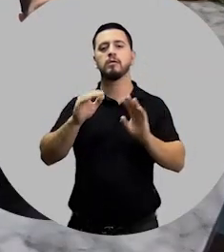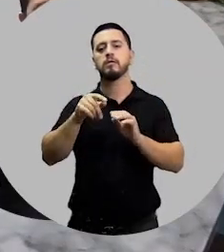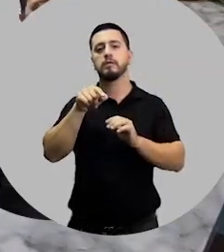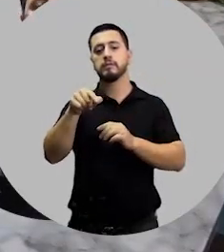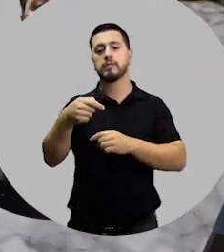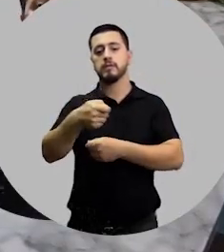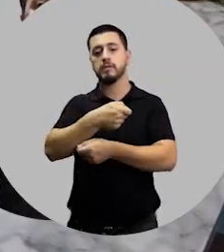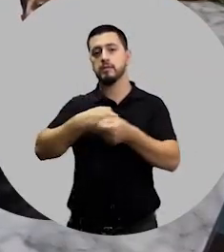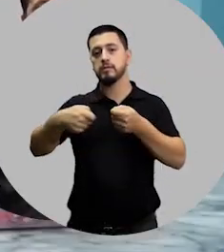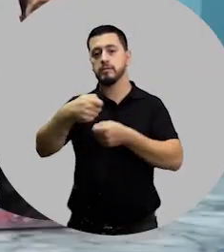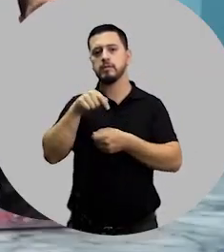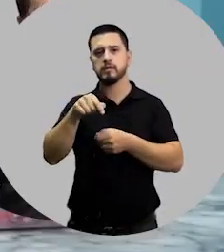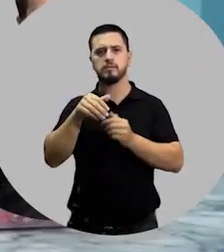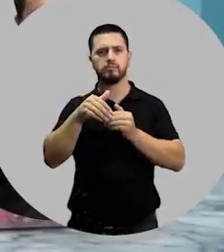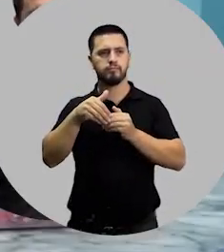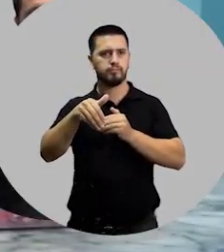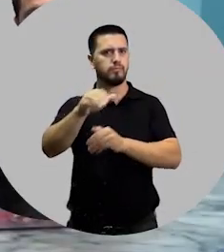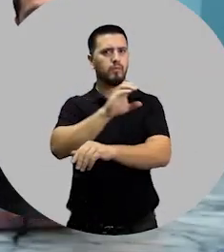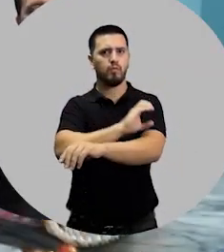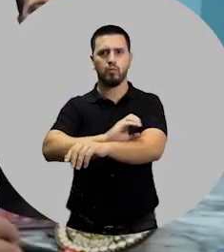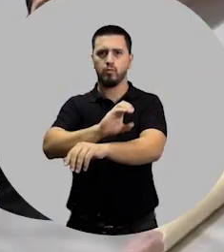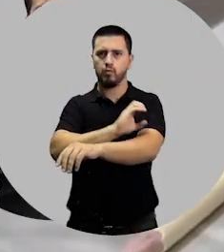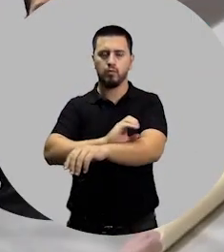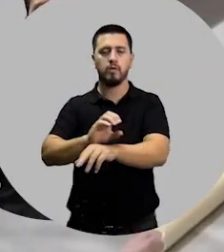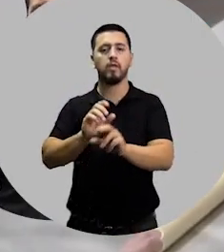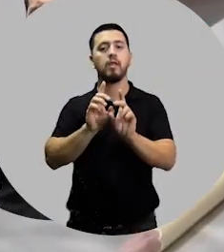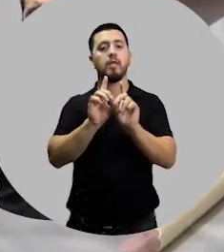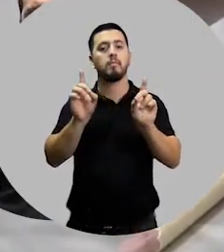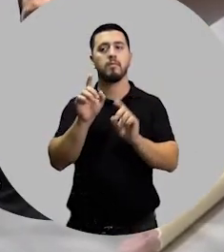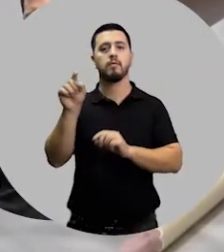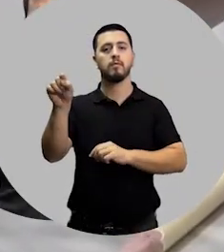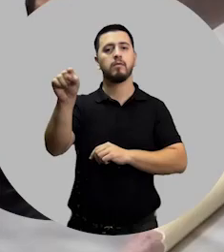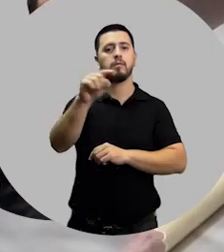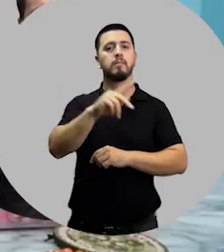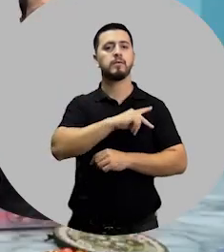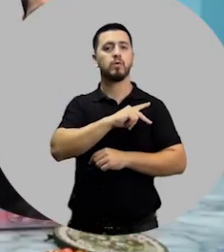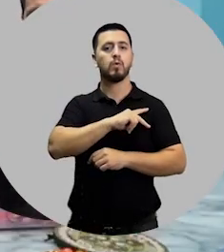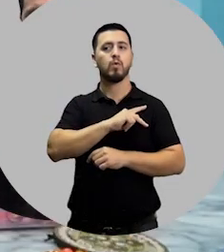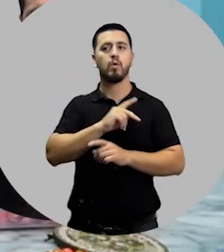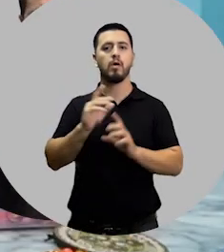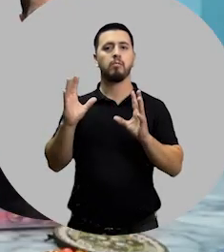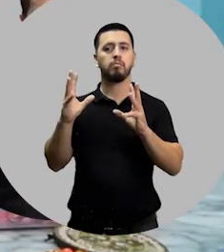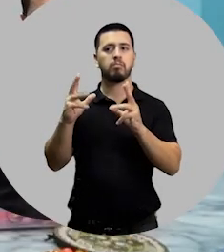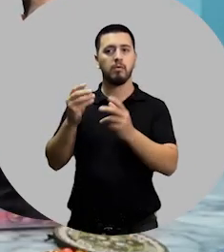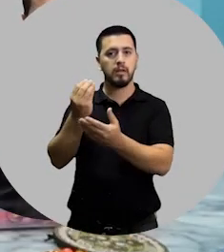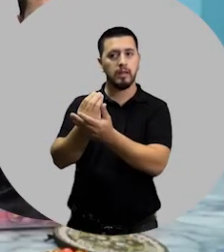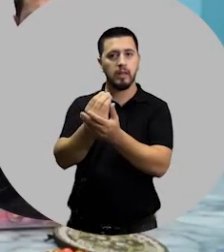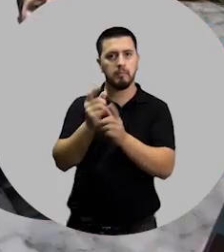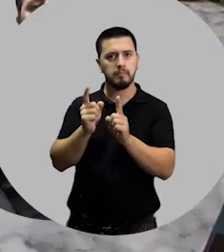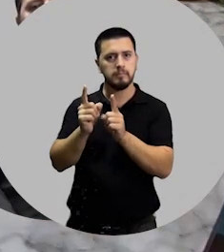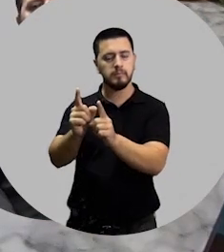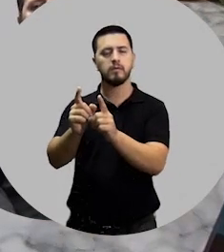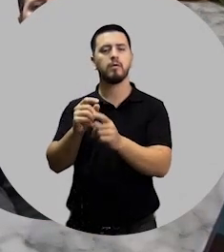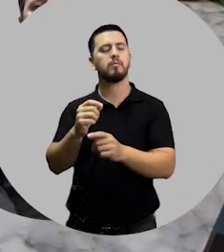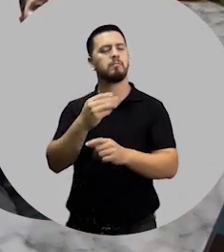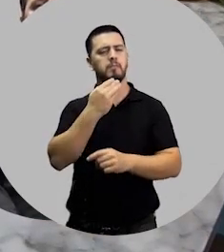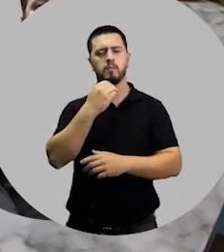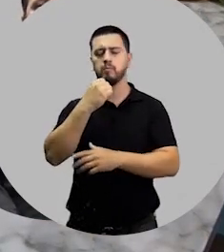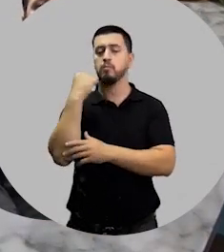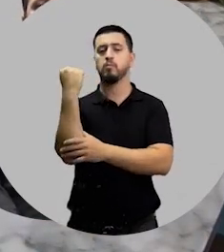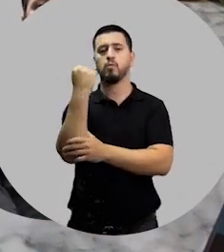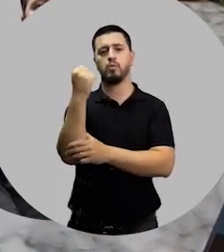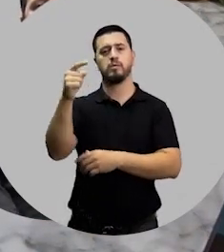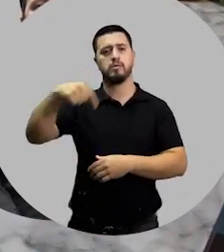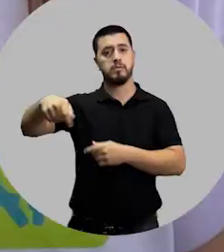este emprendimiento siga. Depende mucho de las personas que vayan quedando, ¿no? Pero sería muy importante para